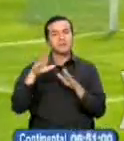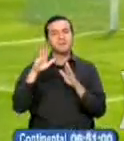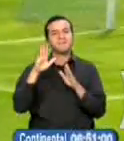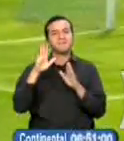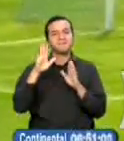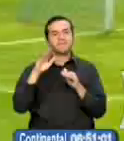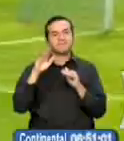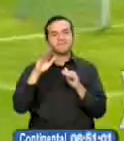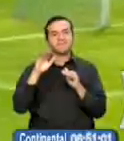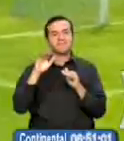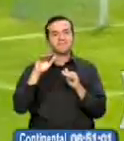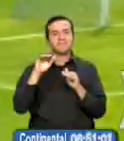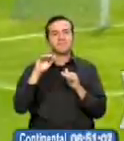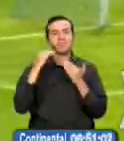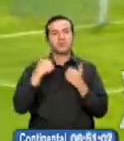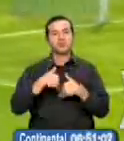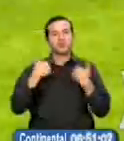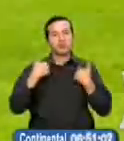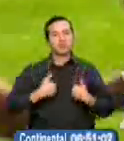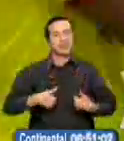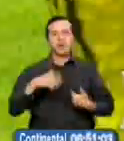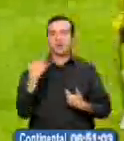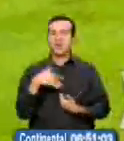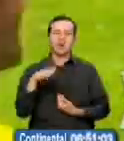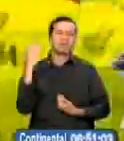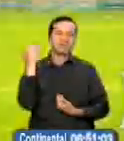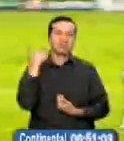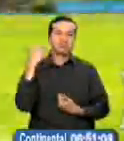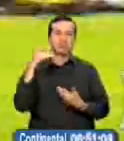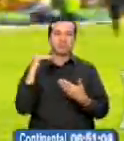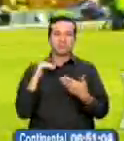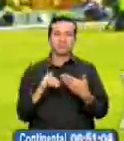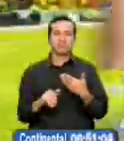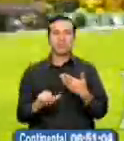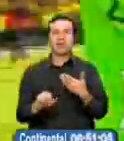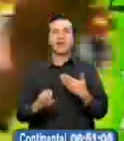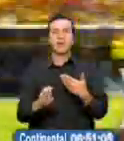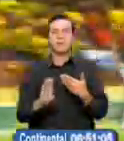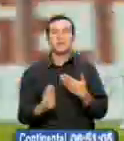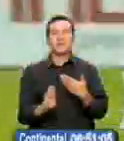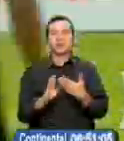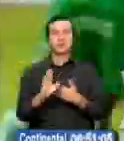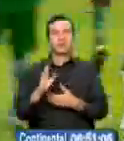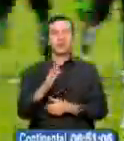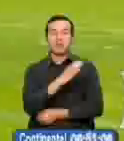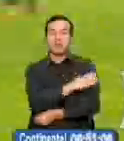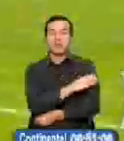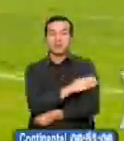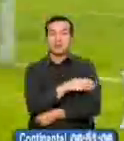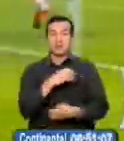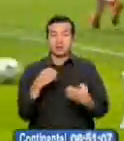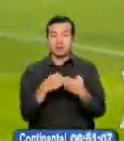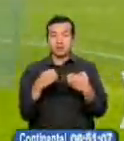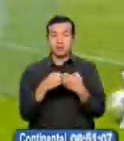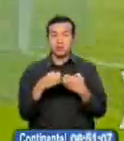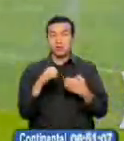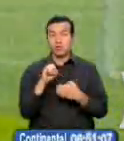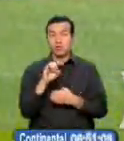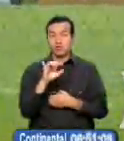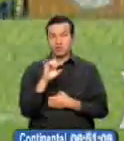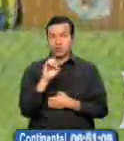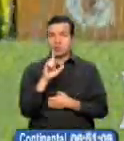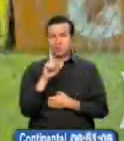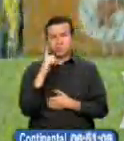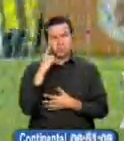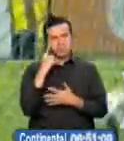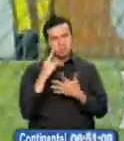de la Serie A. Y este es otro golazo. El tercero, el de Matías Oyola, el capitán del equipo, otro de los jugadores destacados. Hay varias